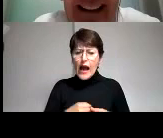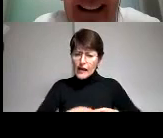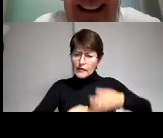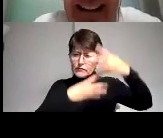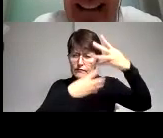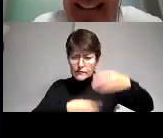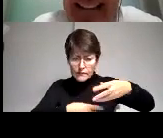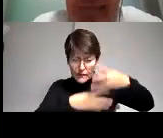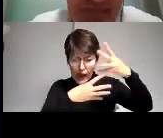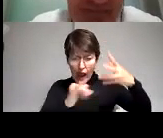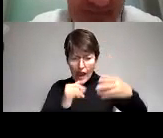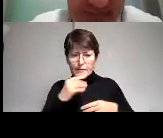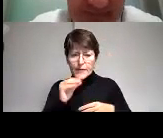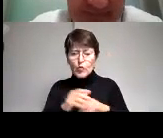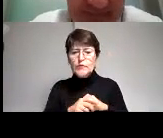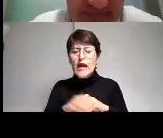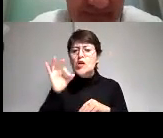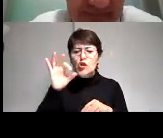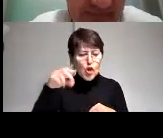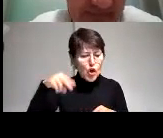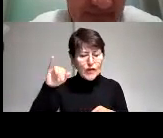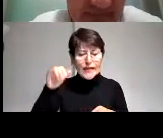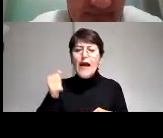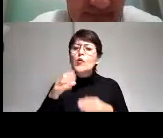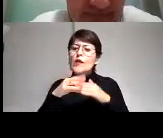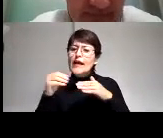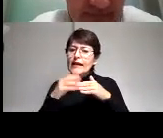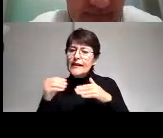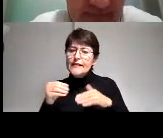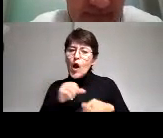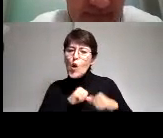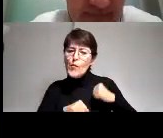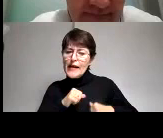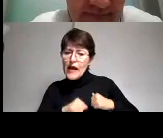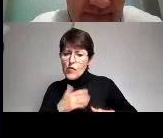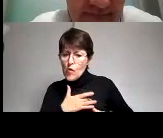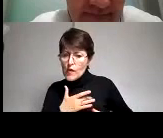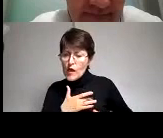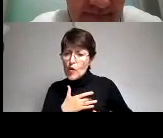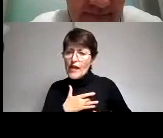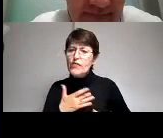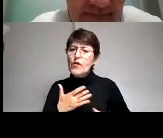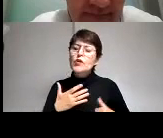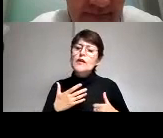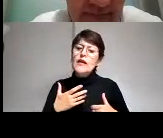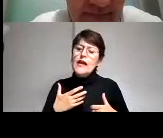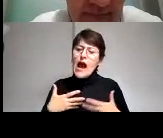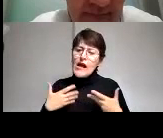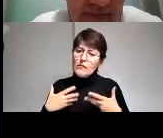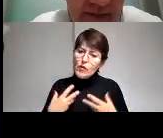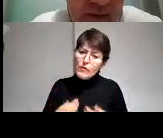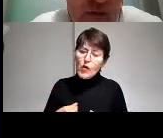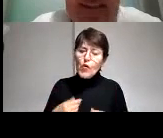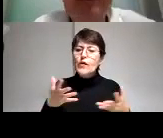preguntas. Dice Sonia, cliente operada de corazón con sintrón, mala alimentación y ánimo bajo. ¿Qué le puedo recomendar? Madre